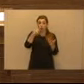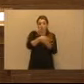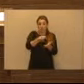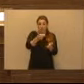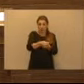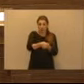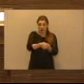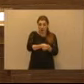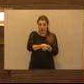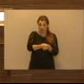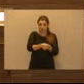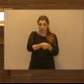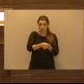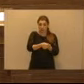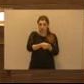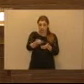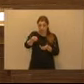bolsillo